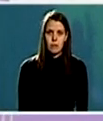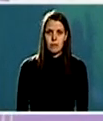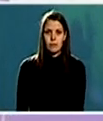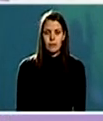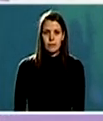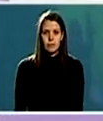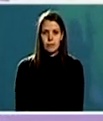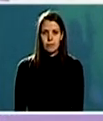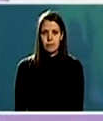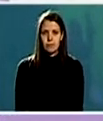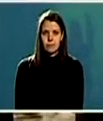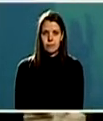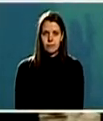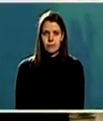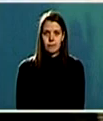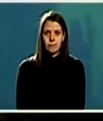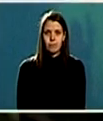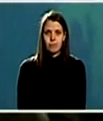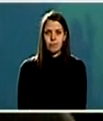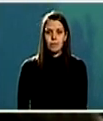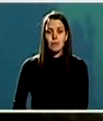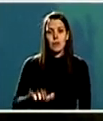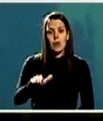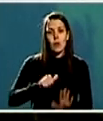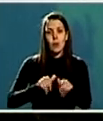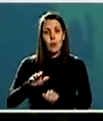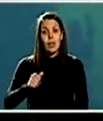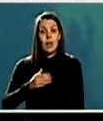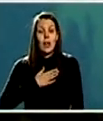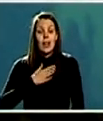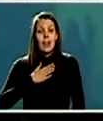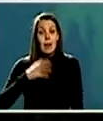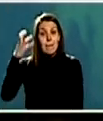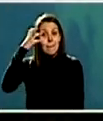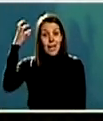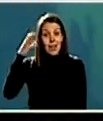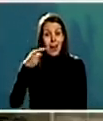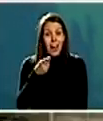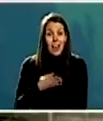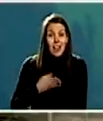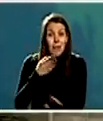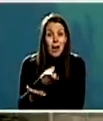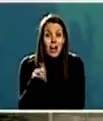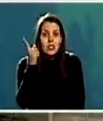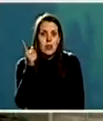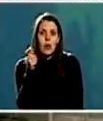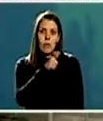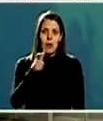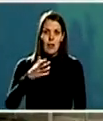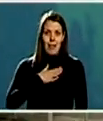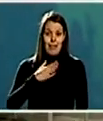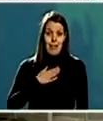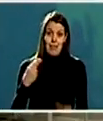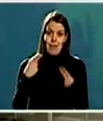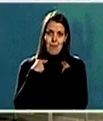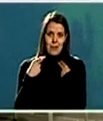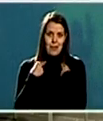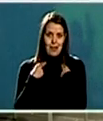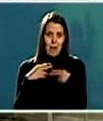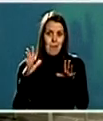de tor a convocator de pado acud representantes deputación ancia